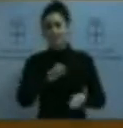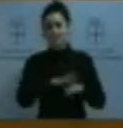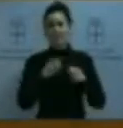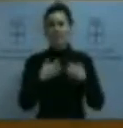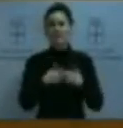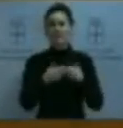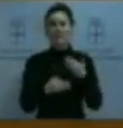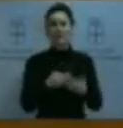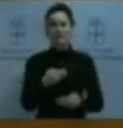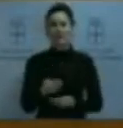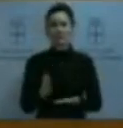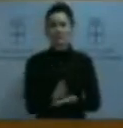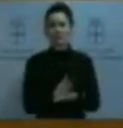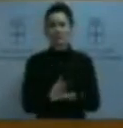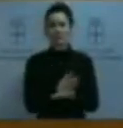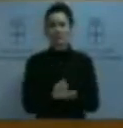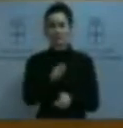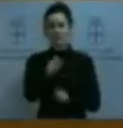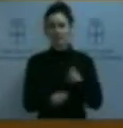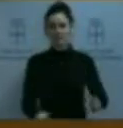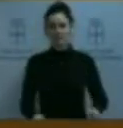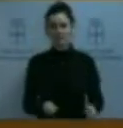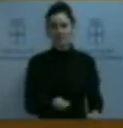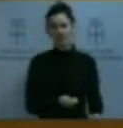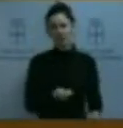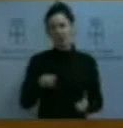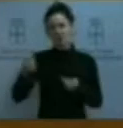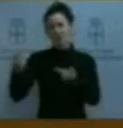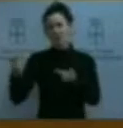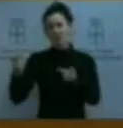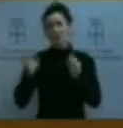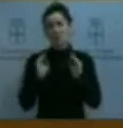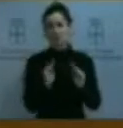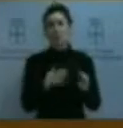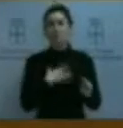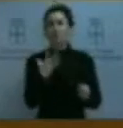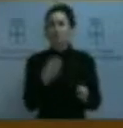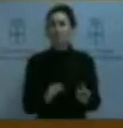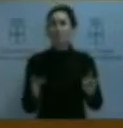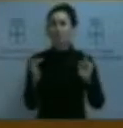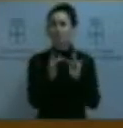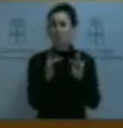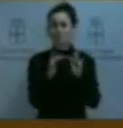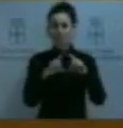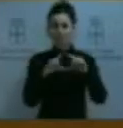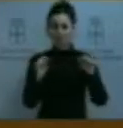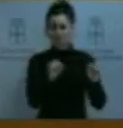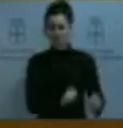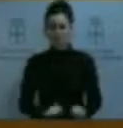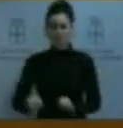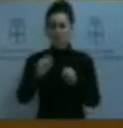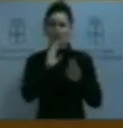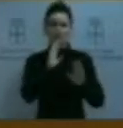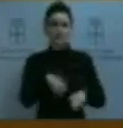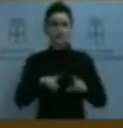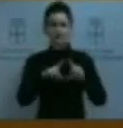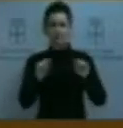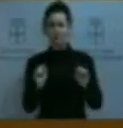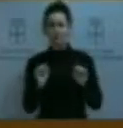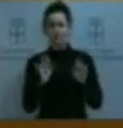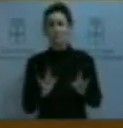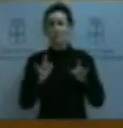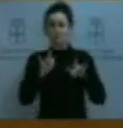puedan alcanzar esa relación con Asturias, esa defensa de Asturias y esa implicación con Asturias que nunca perdieron y